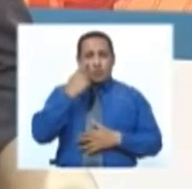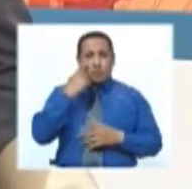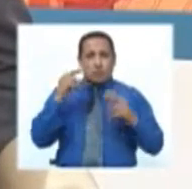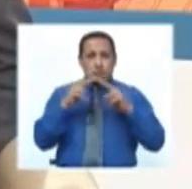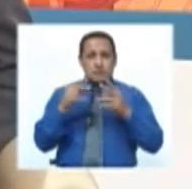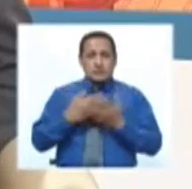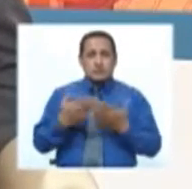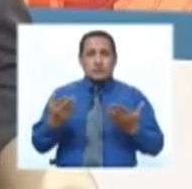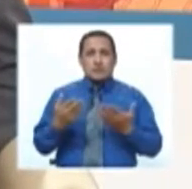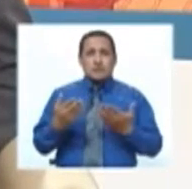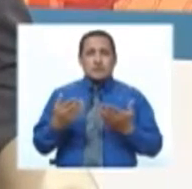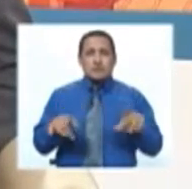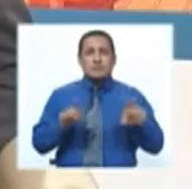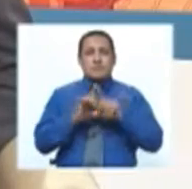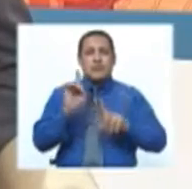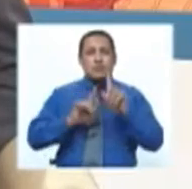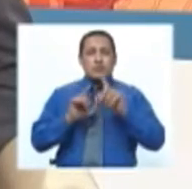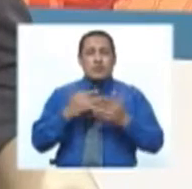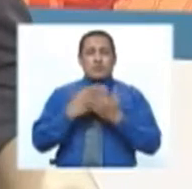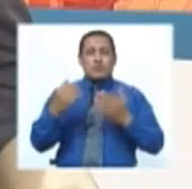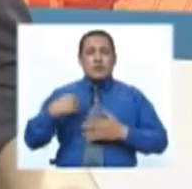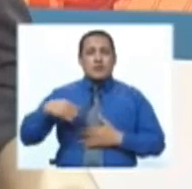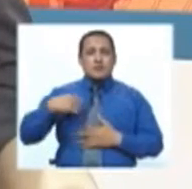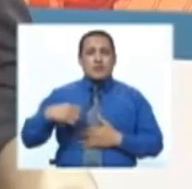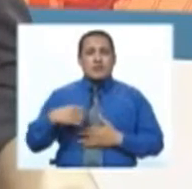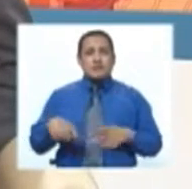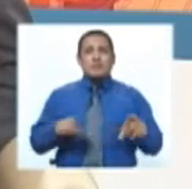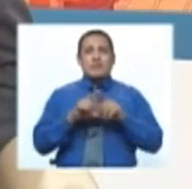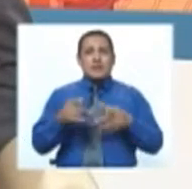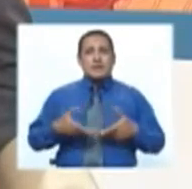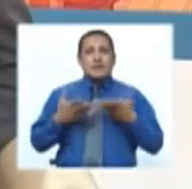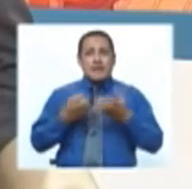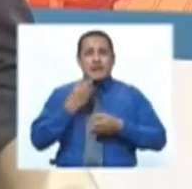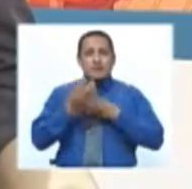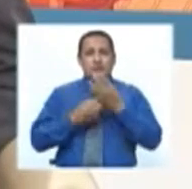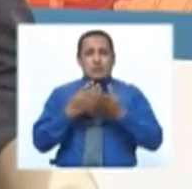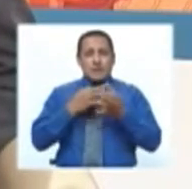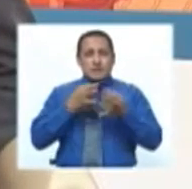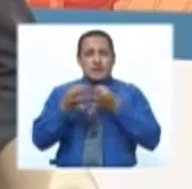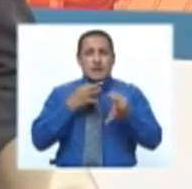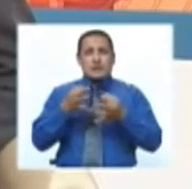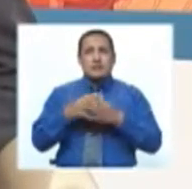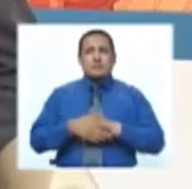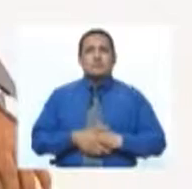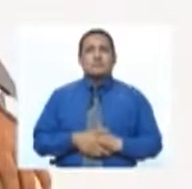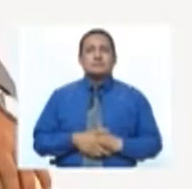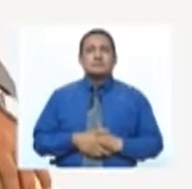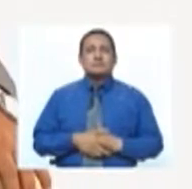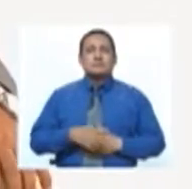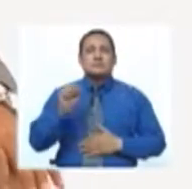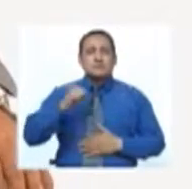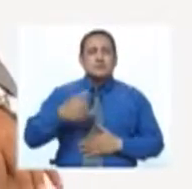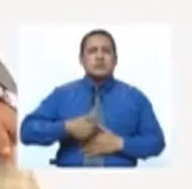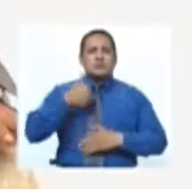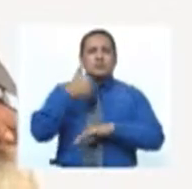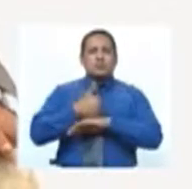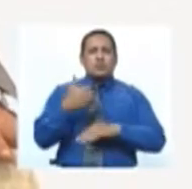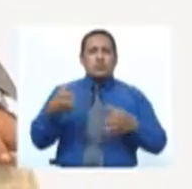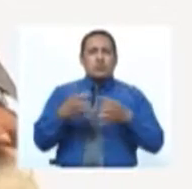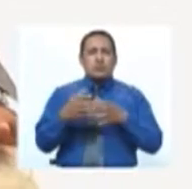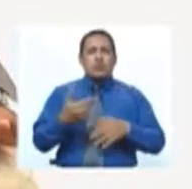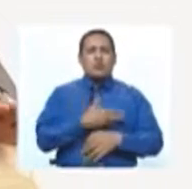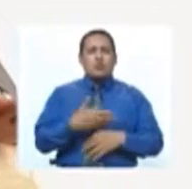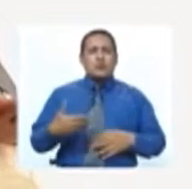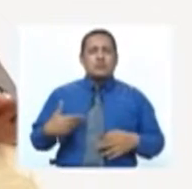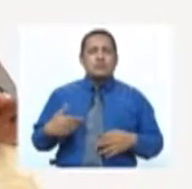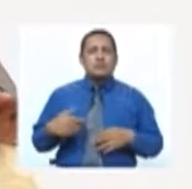conoce esta situación? ¿En algún modo la municipalidad le reporta esta noticia? Sí, la Superintendencia de Bienes Nacionales,